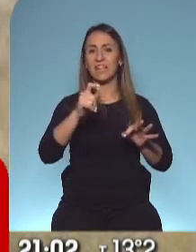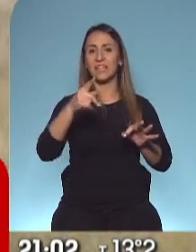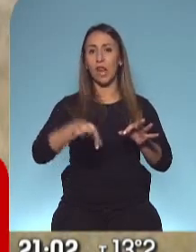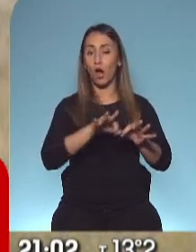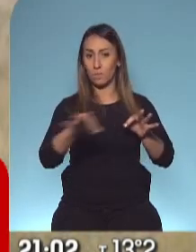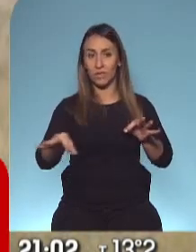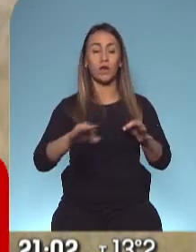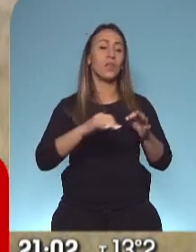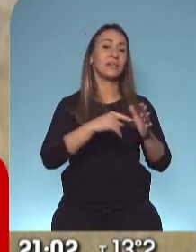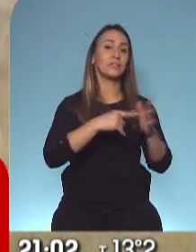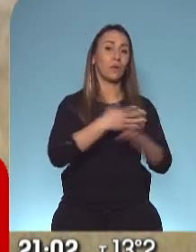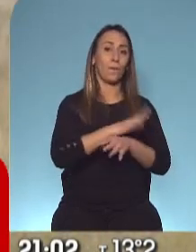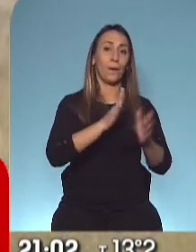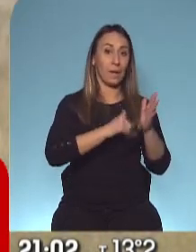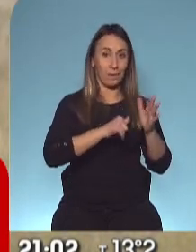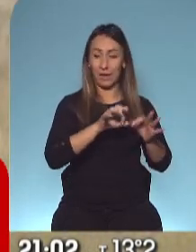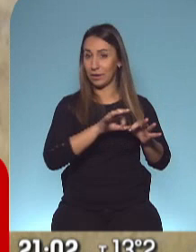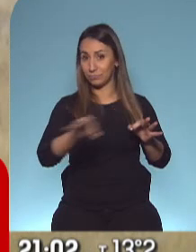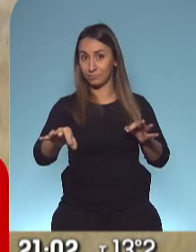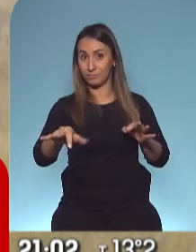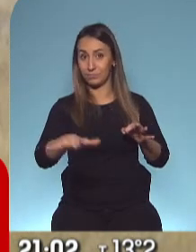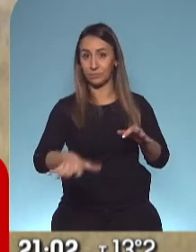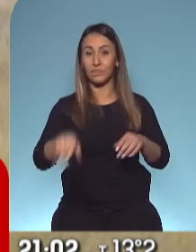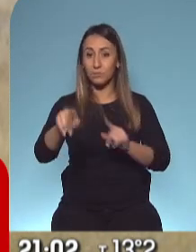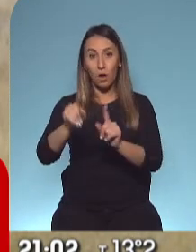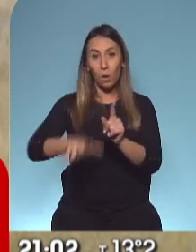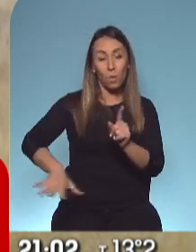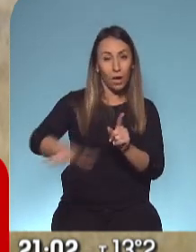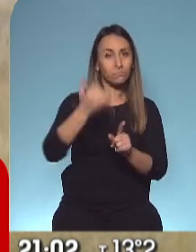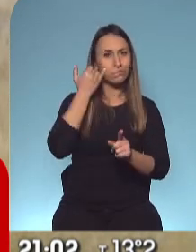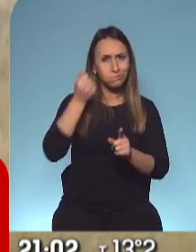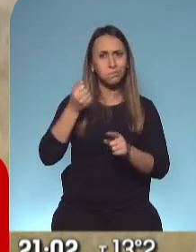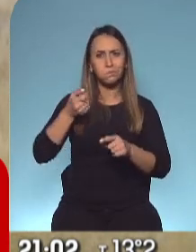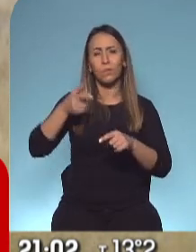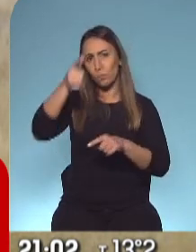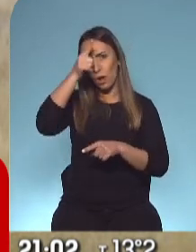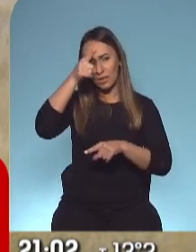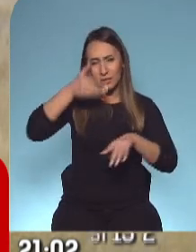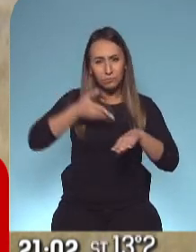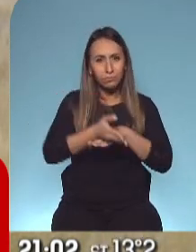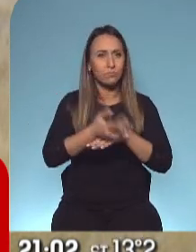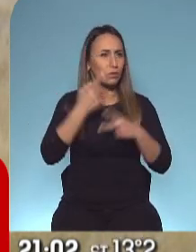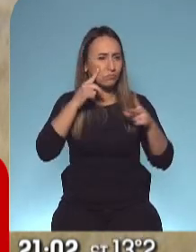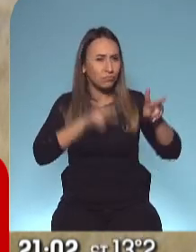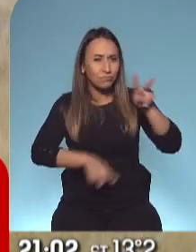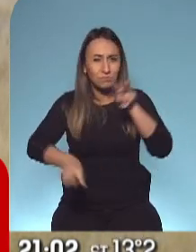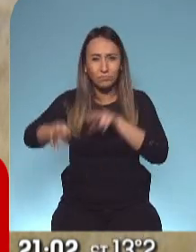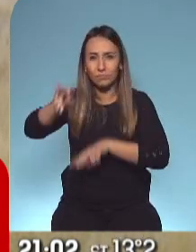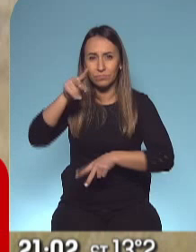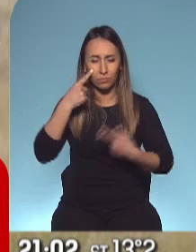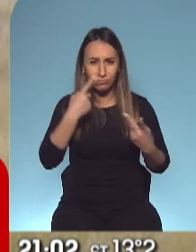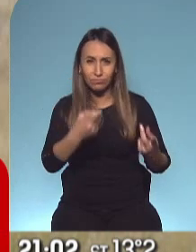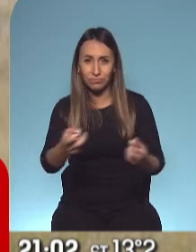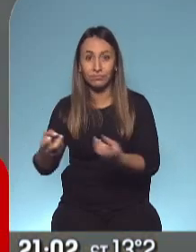ciudad de Bahía Blanca. Este es uno de los lugares que se rastrilló en el operativo conjunto de las fuerzas federales para dar con el paradero